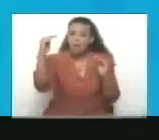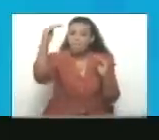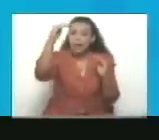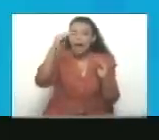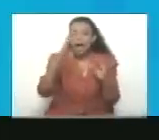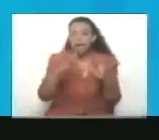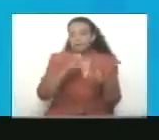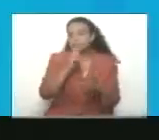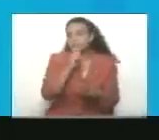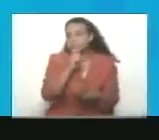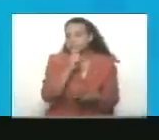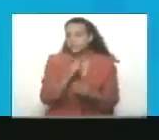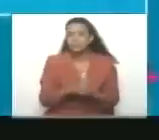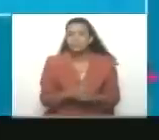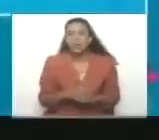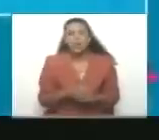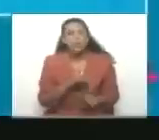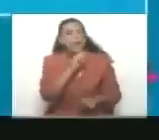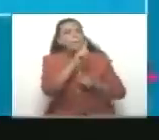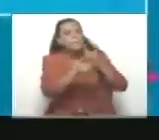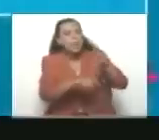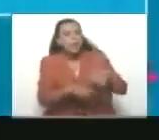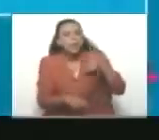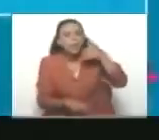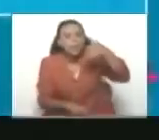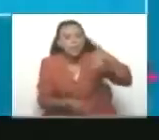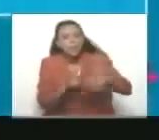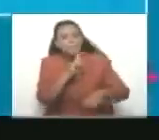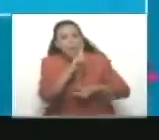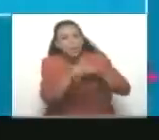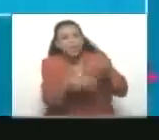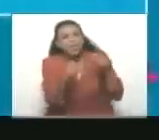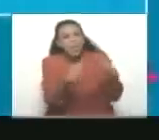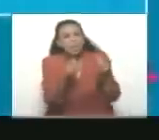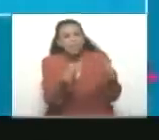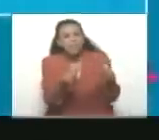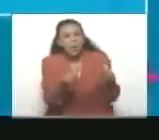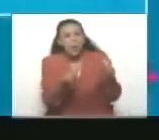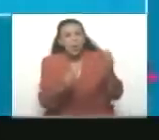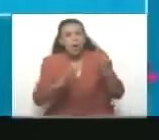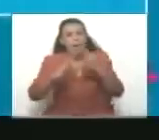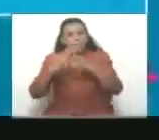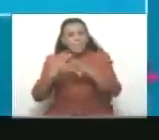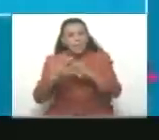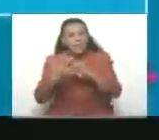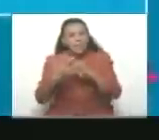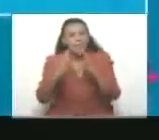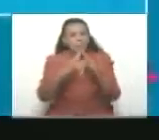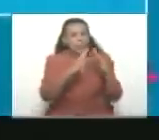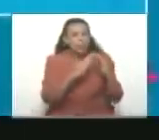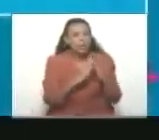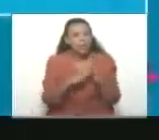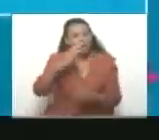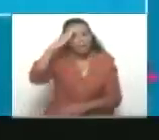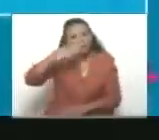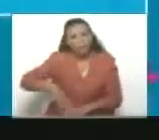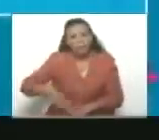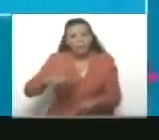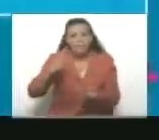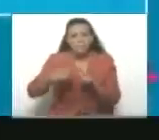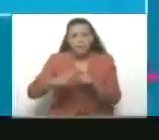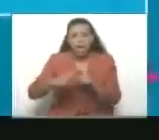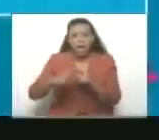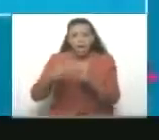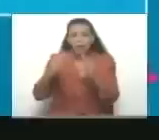deterioradas una pregunta que te voy hacer Ana carina Qué pasó con las bricom miles no han llegado a esa escuela No aún